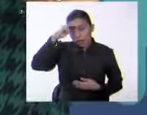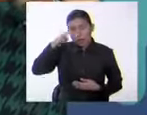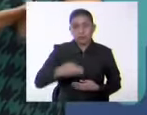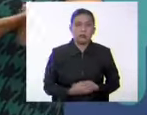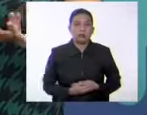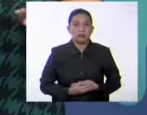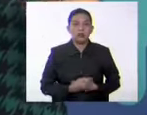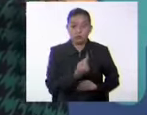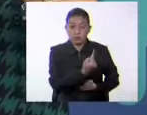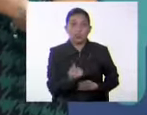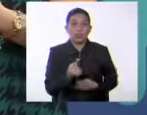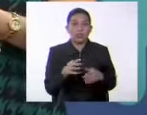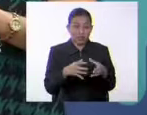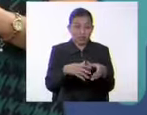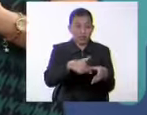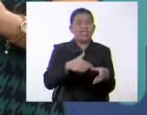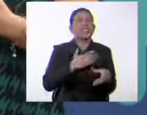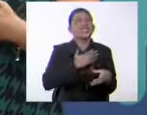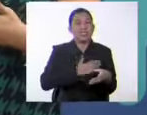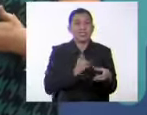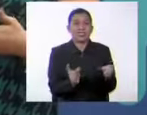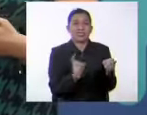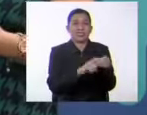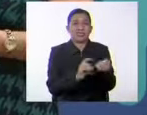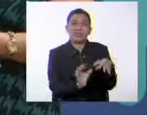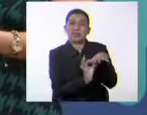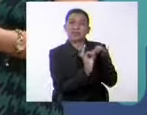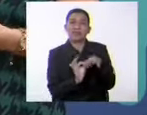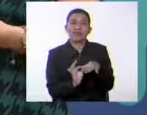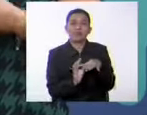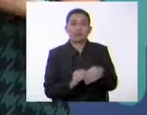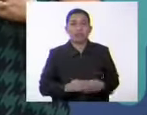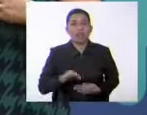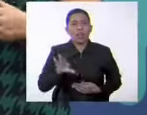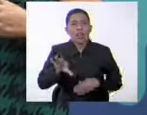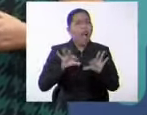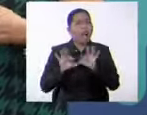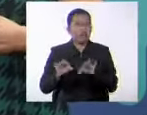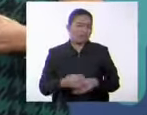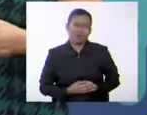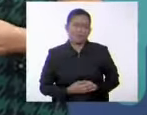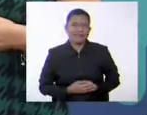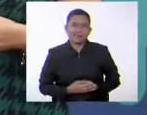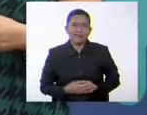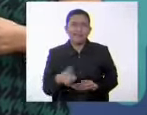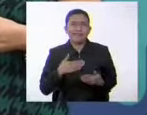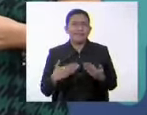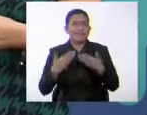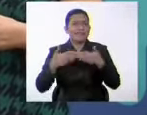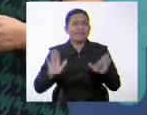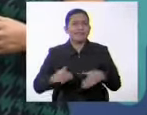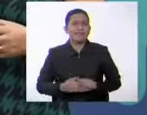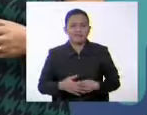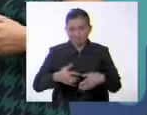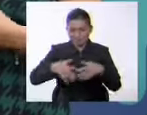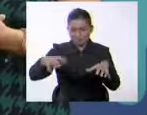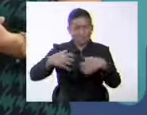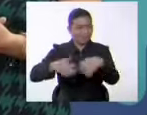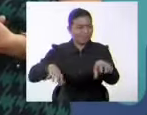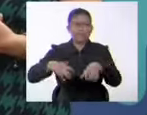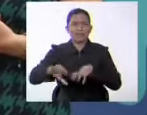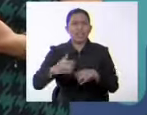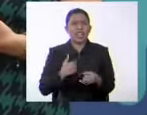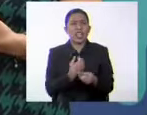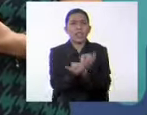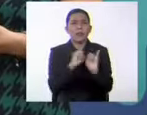estar anexado. Había otro que consideraba que lo mejor era diferentes estados y ser